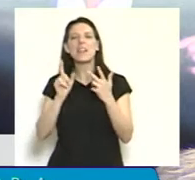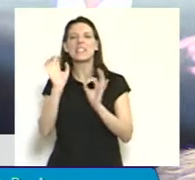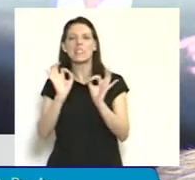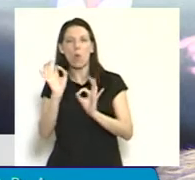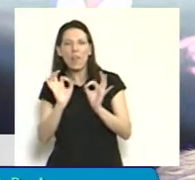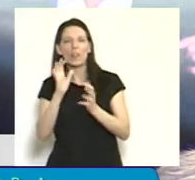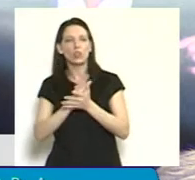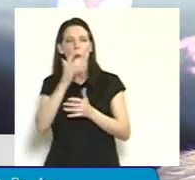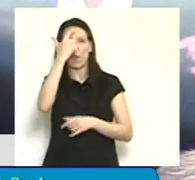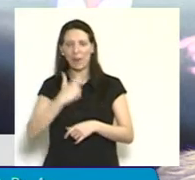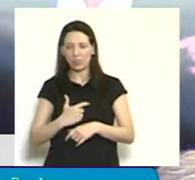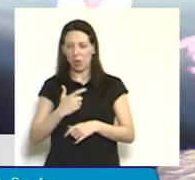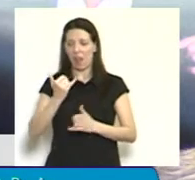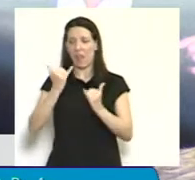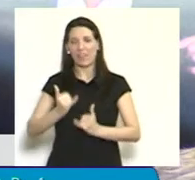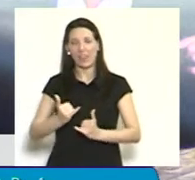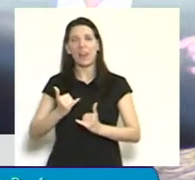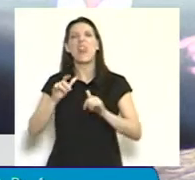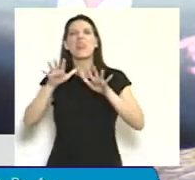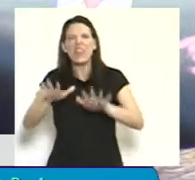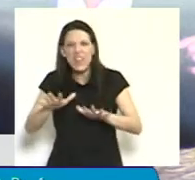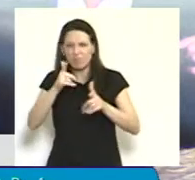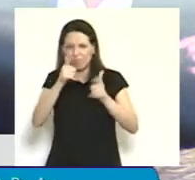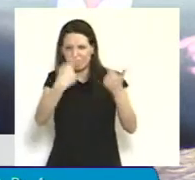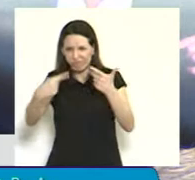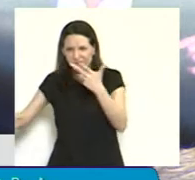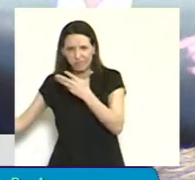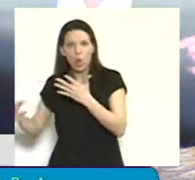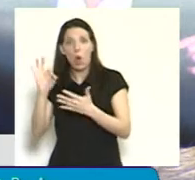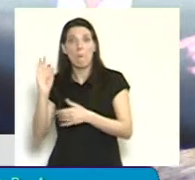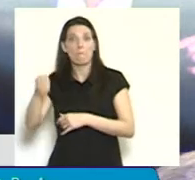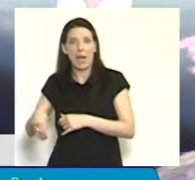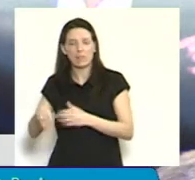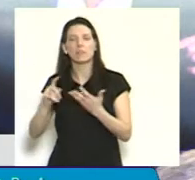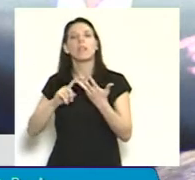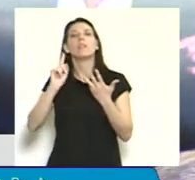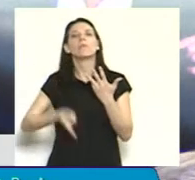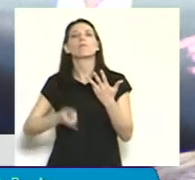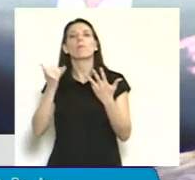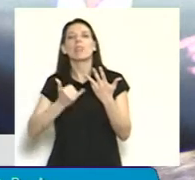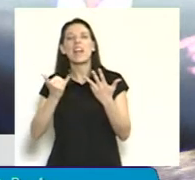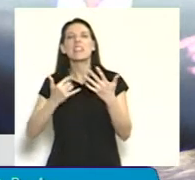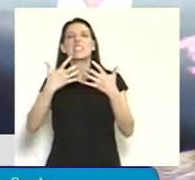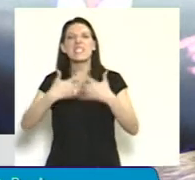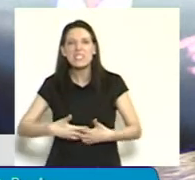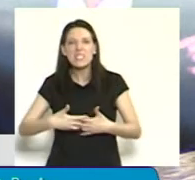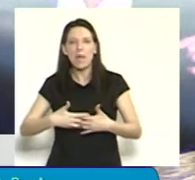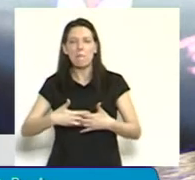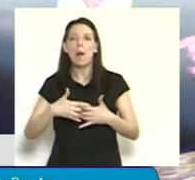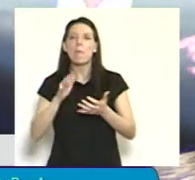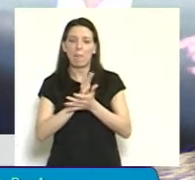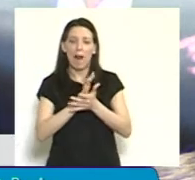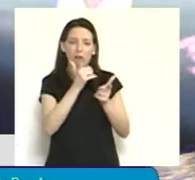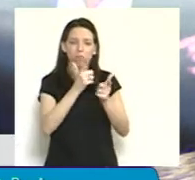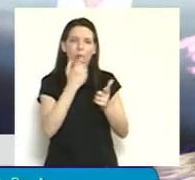legítimos usuarios con tenencia de 10 armas o más, la creación del Sistema de Gestión Integral de Materiales